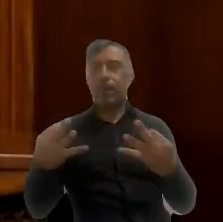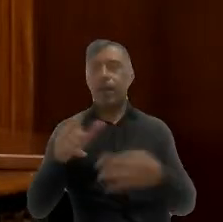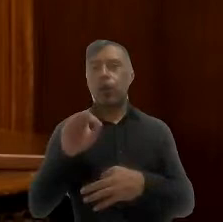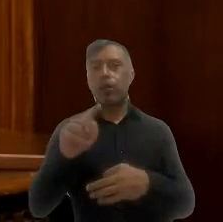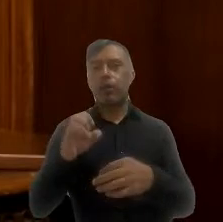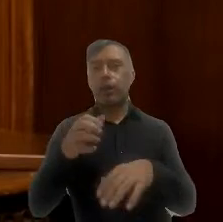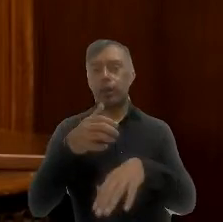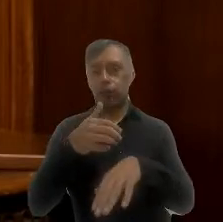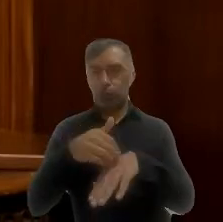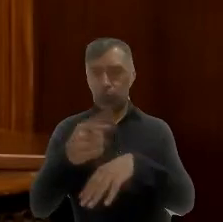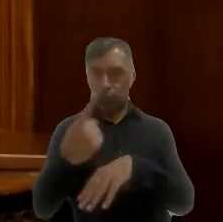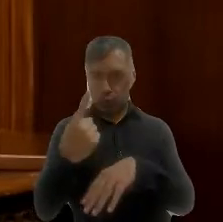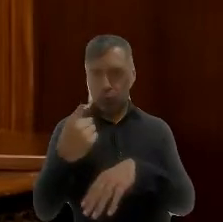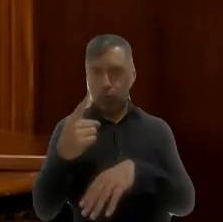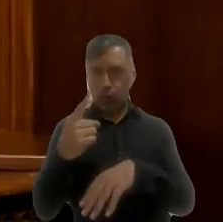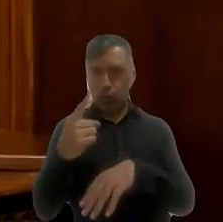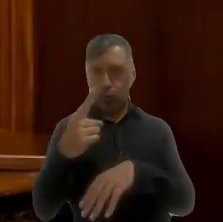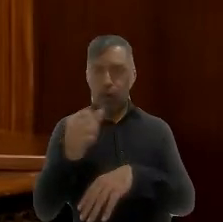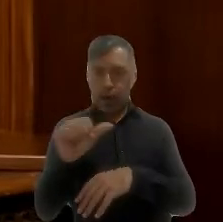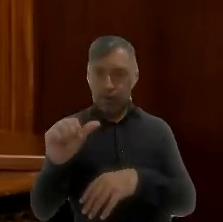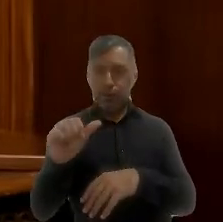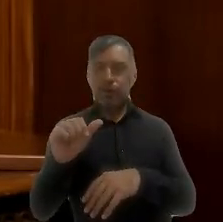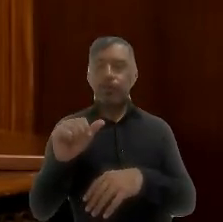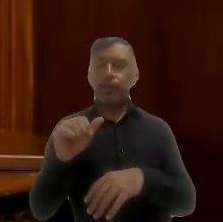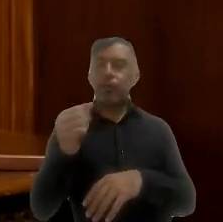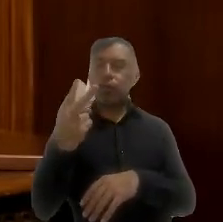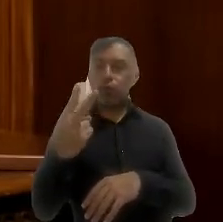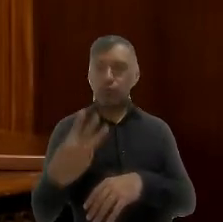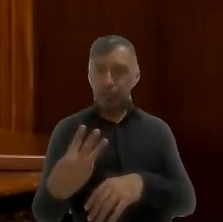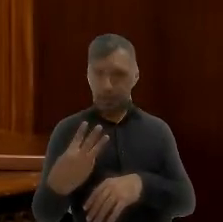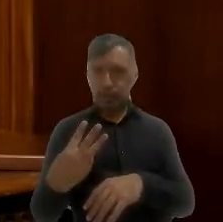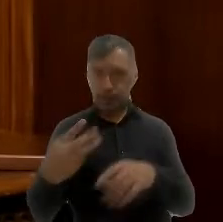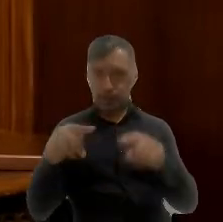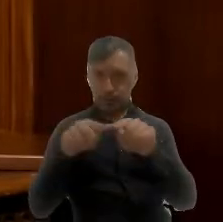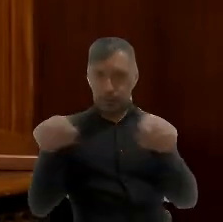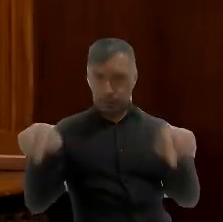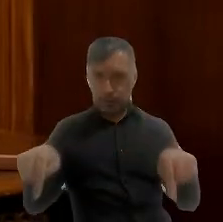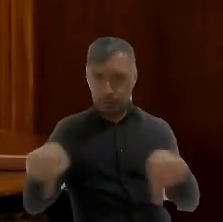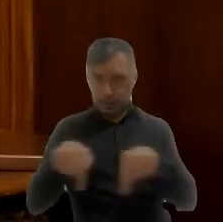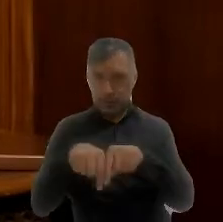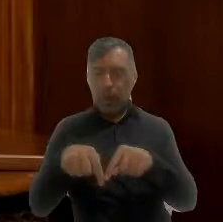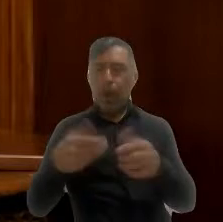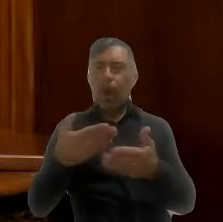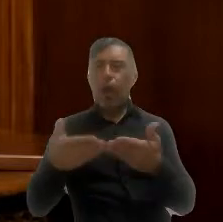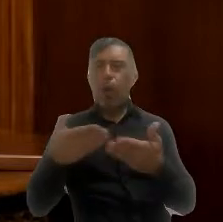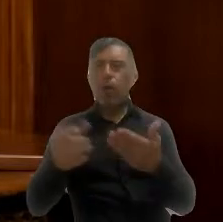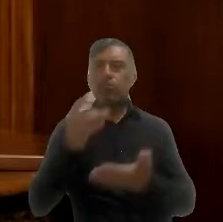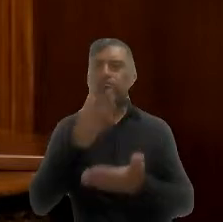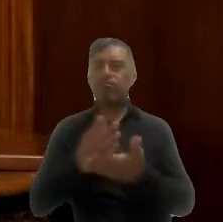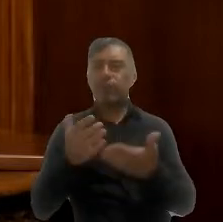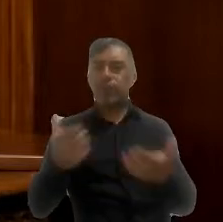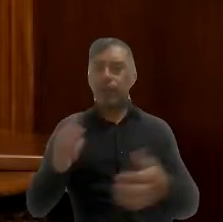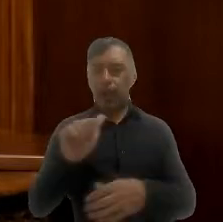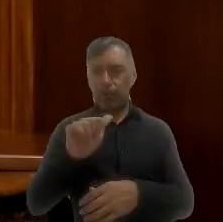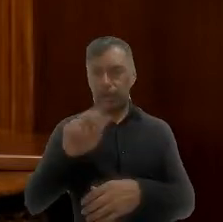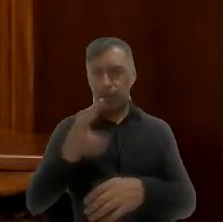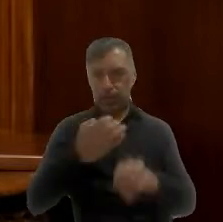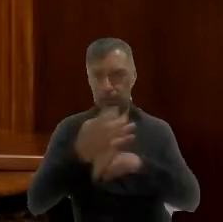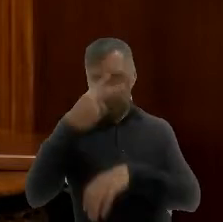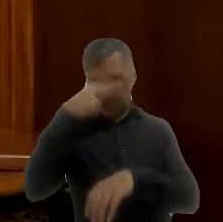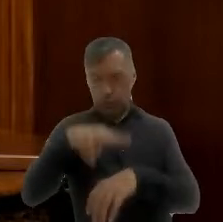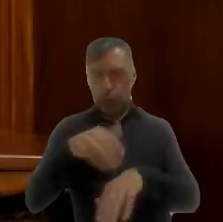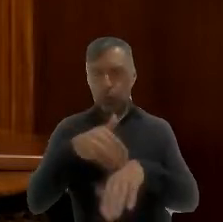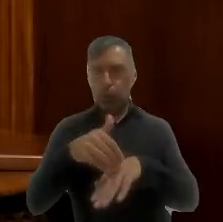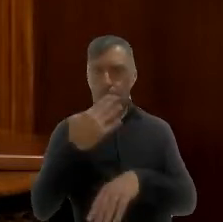1-A, fracción 2 y fracción 3, ubicados actualmente en calle Avenida Mexiquense, sin número, esquina